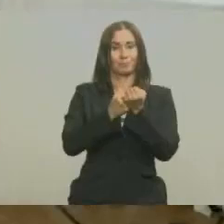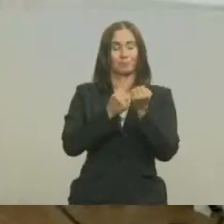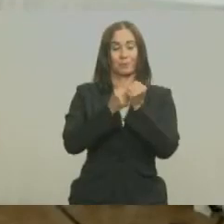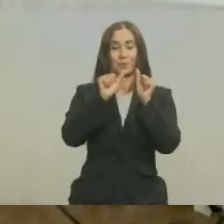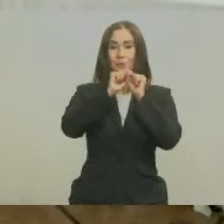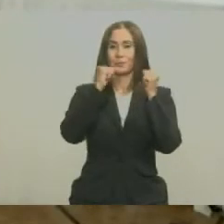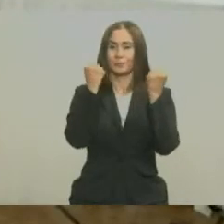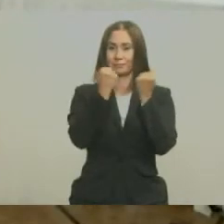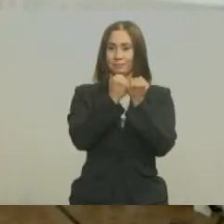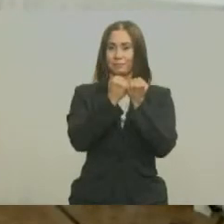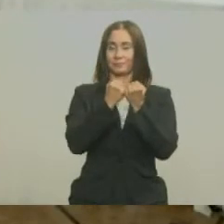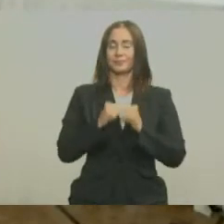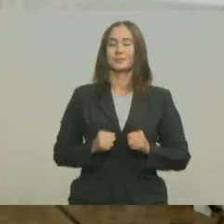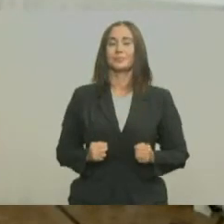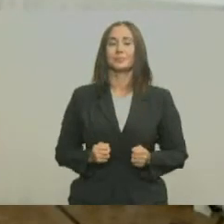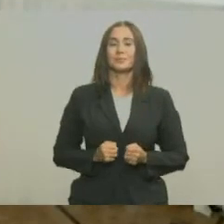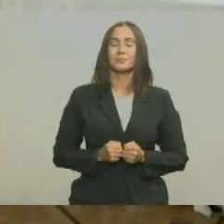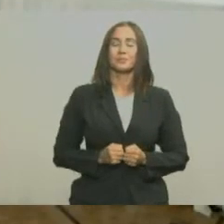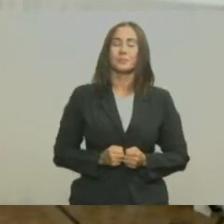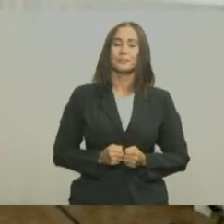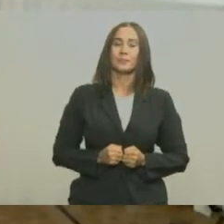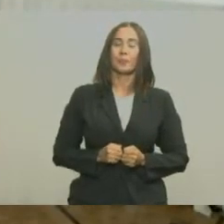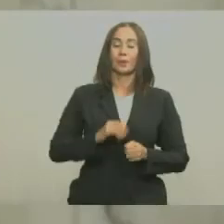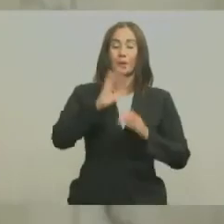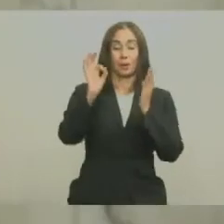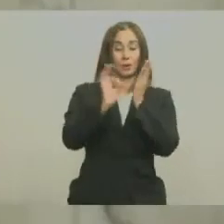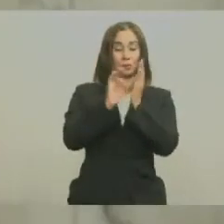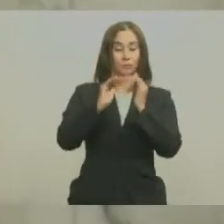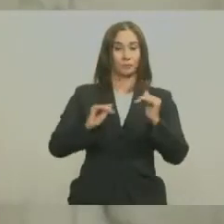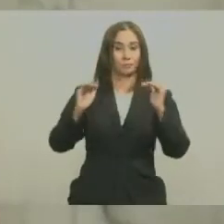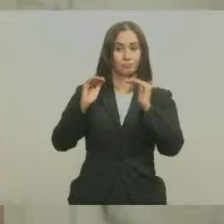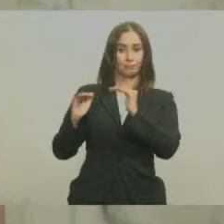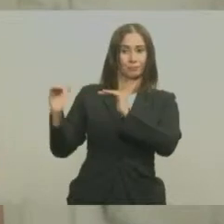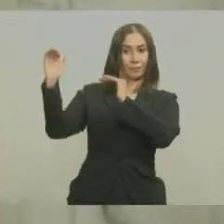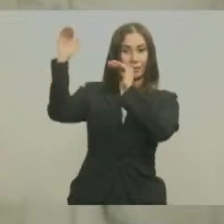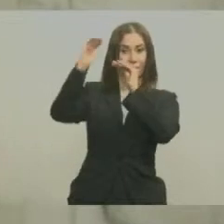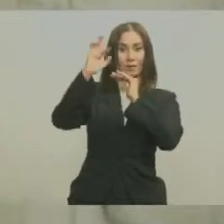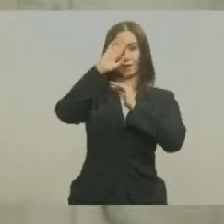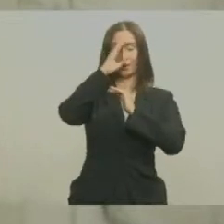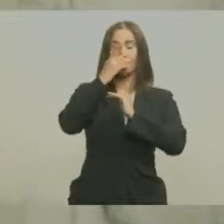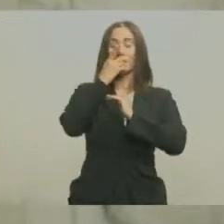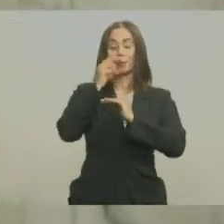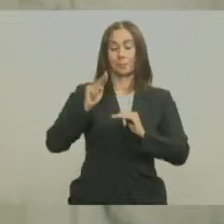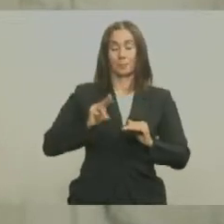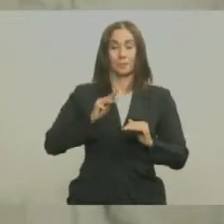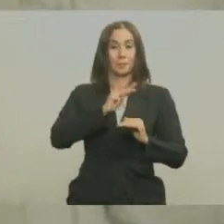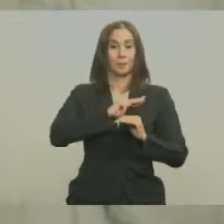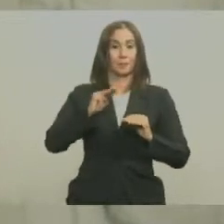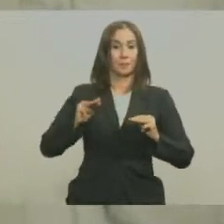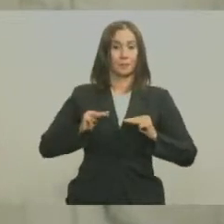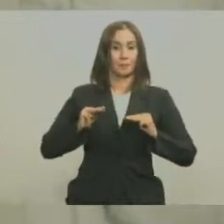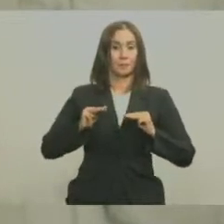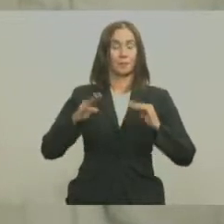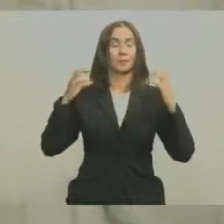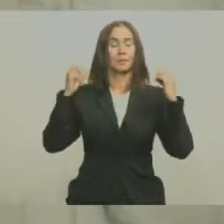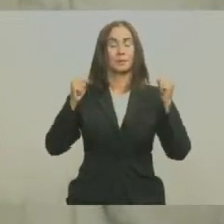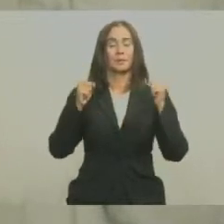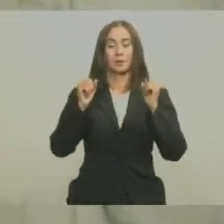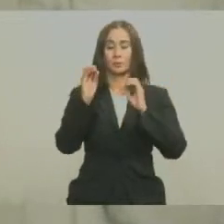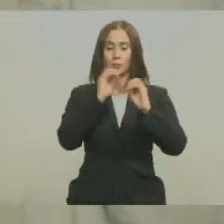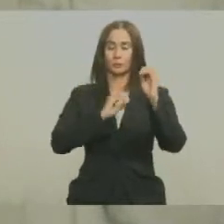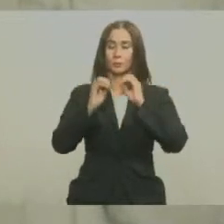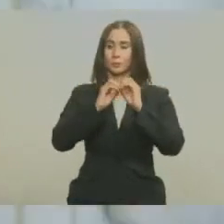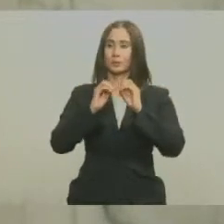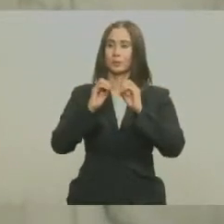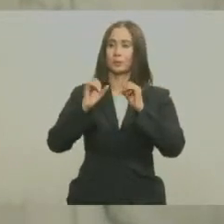Altos funcionarios de la Nación, viceministros, organismos internacionales